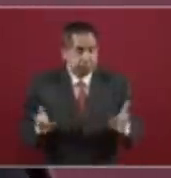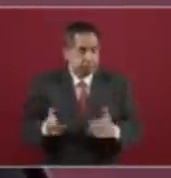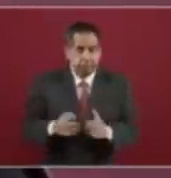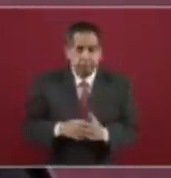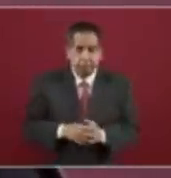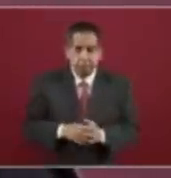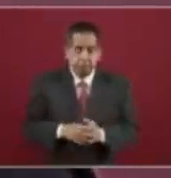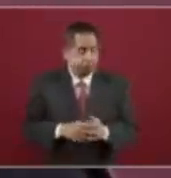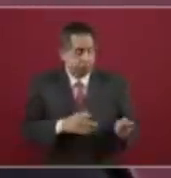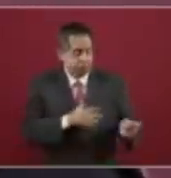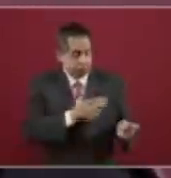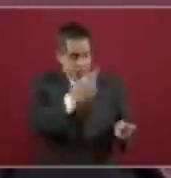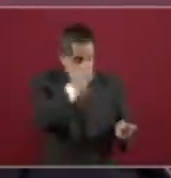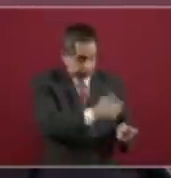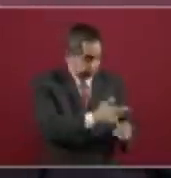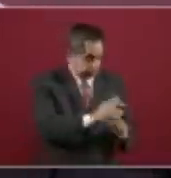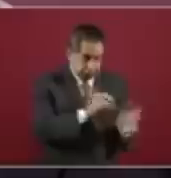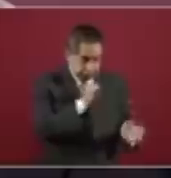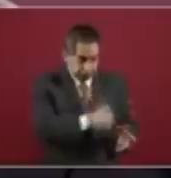nosotros